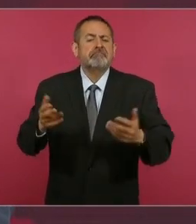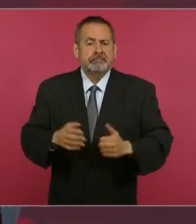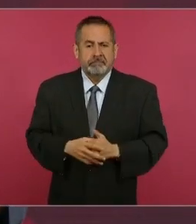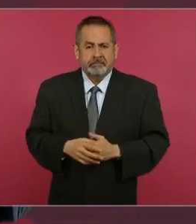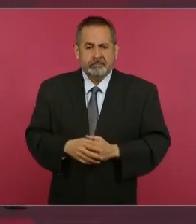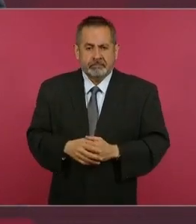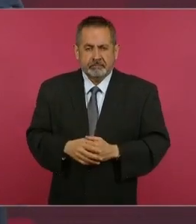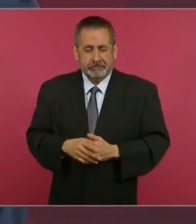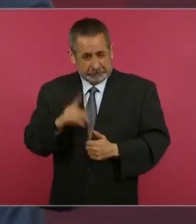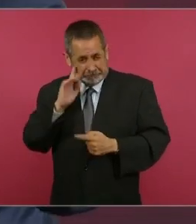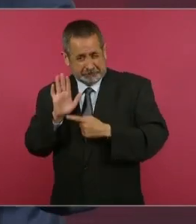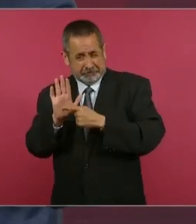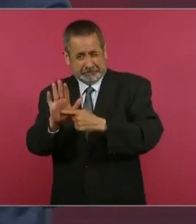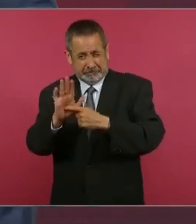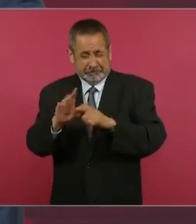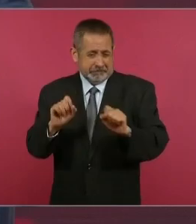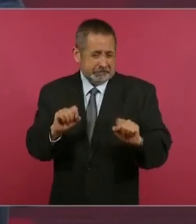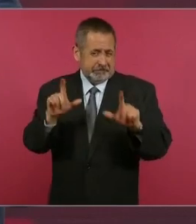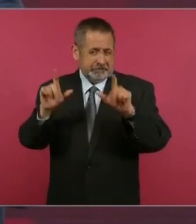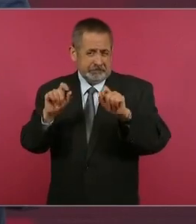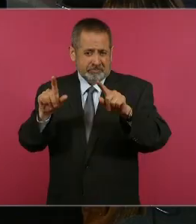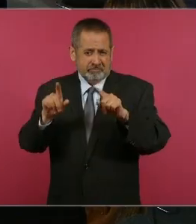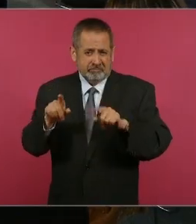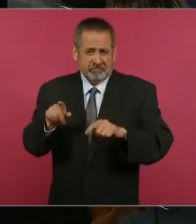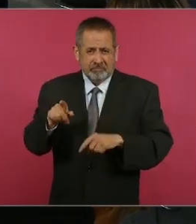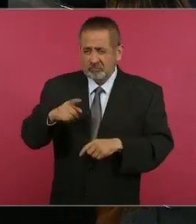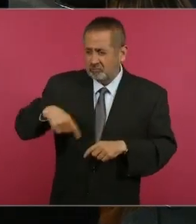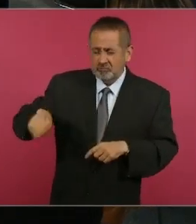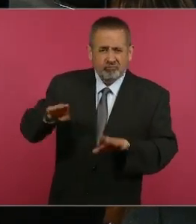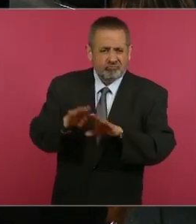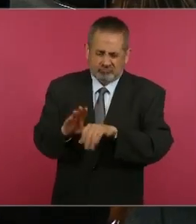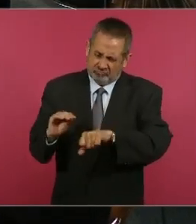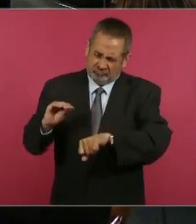Si les muestro el comportamiento